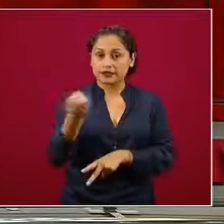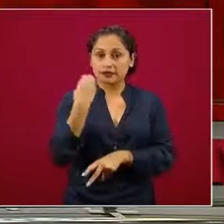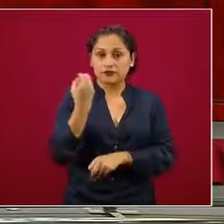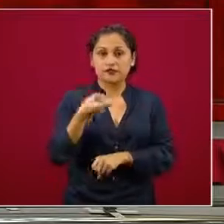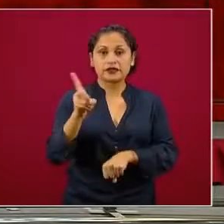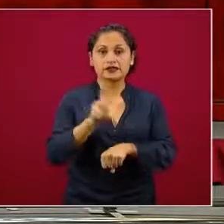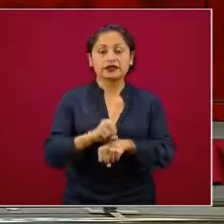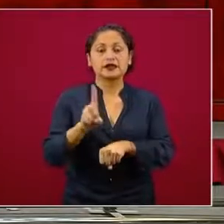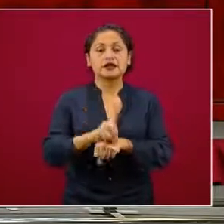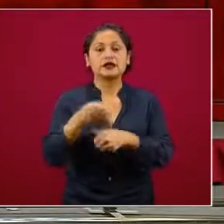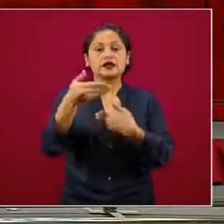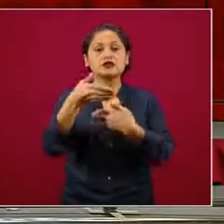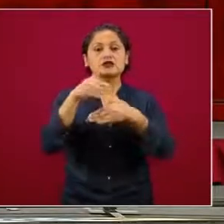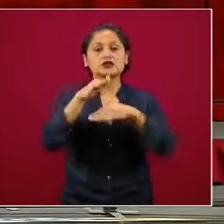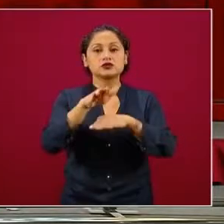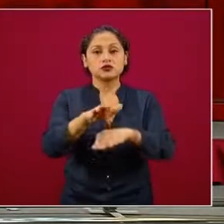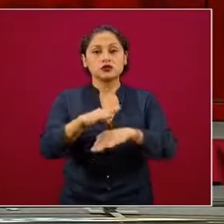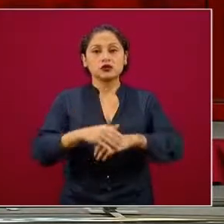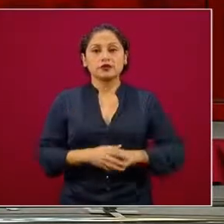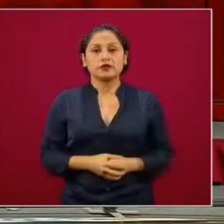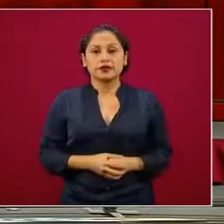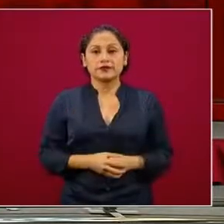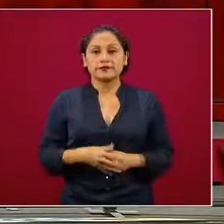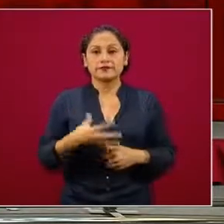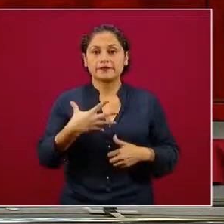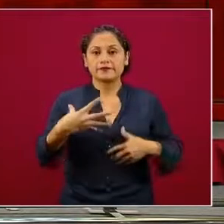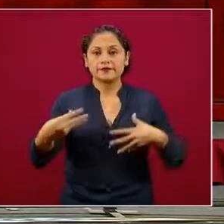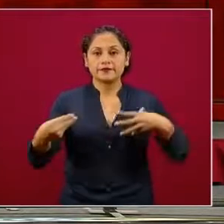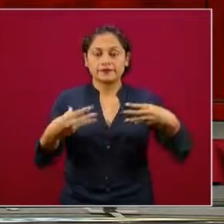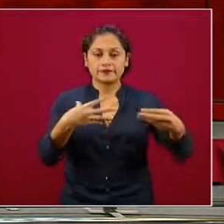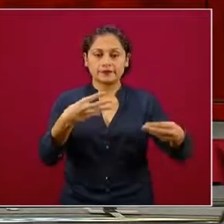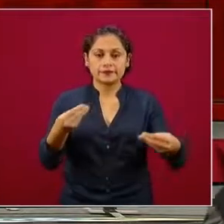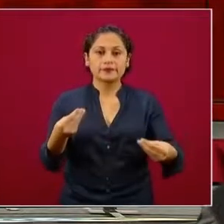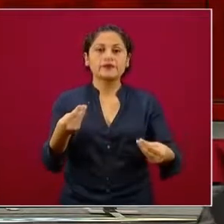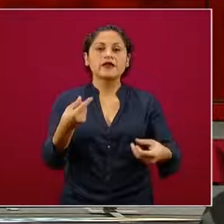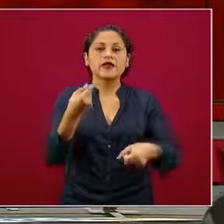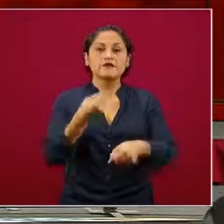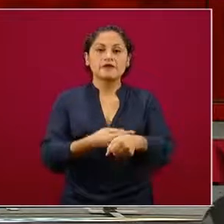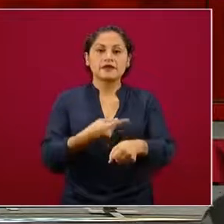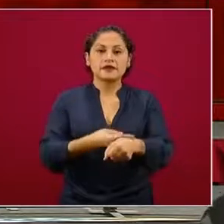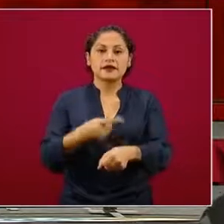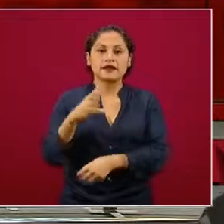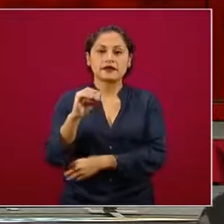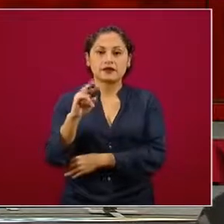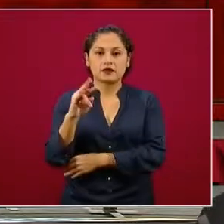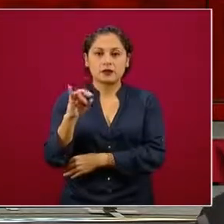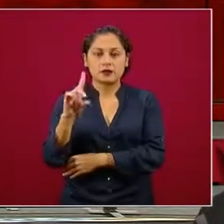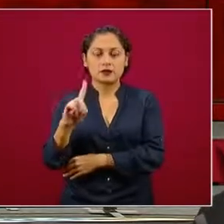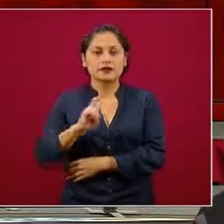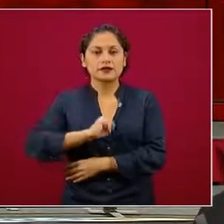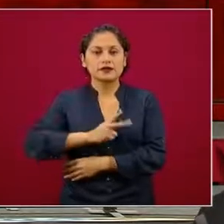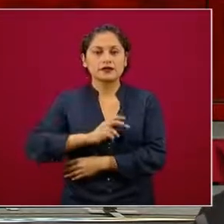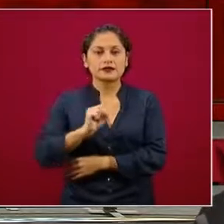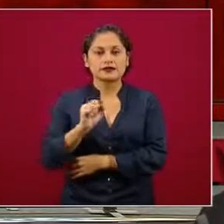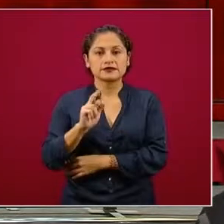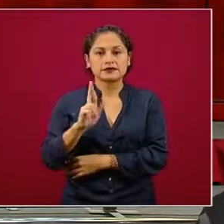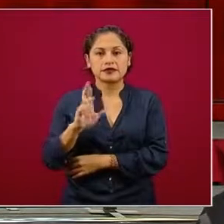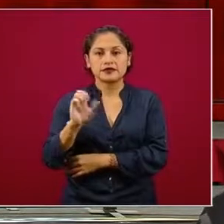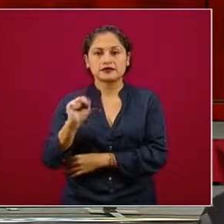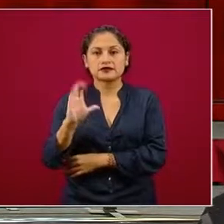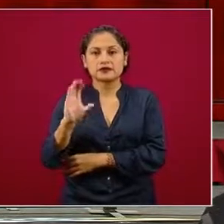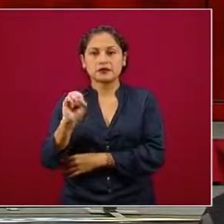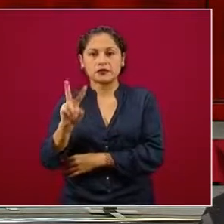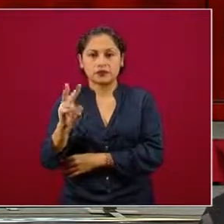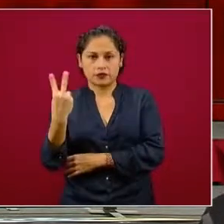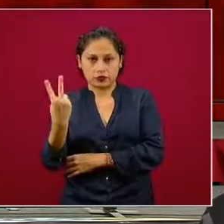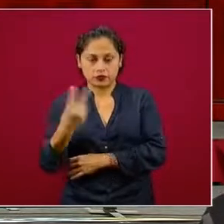la situación de la pandemia del COVID, la enfermedad causada por el nuevo coronavirus SARS-CoV-2. Hoy